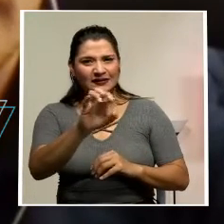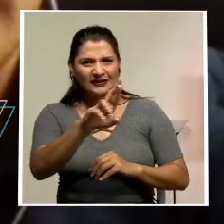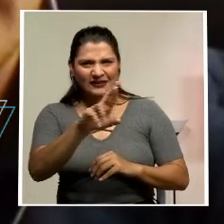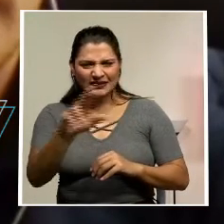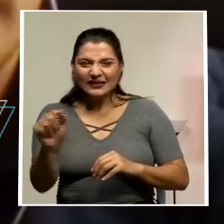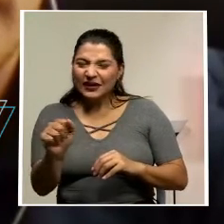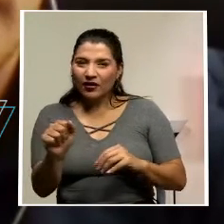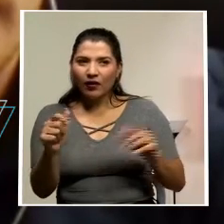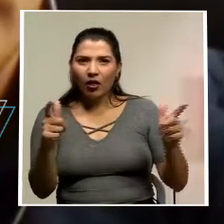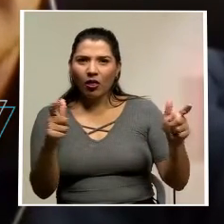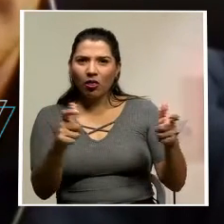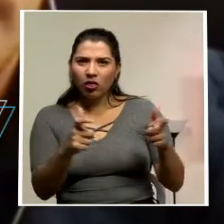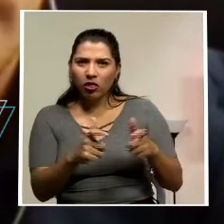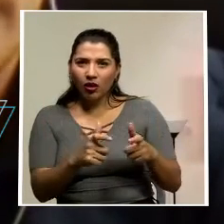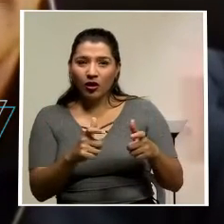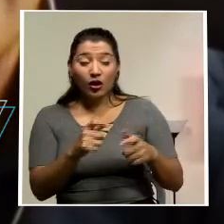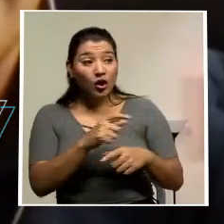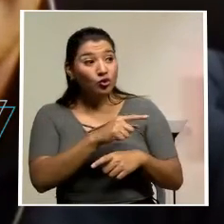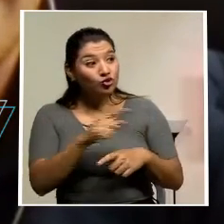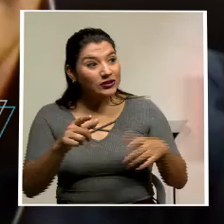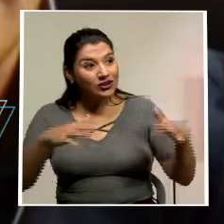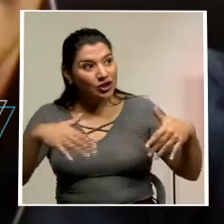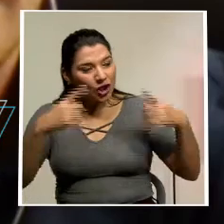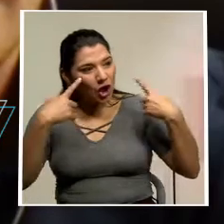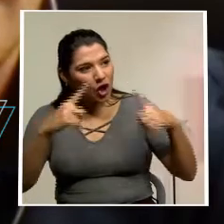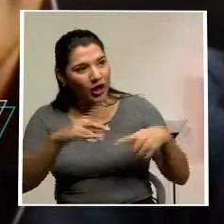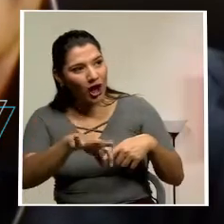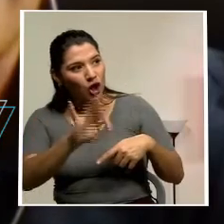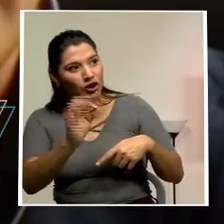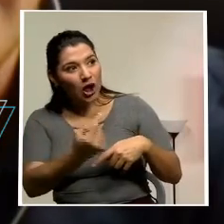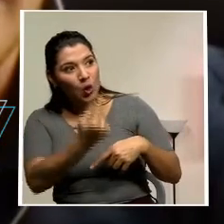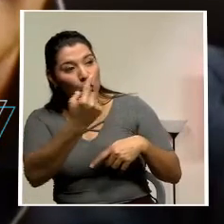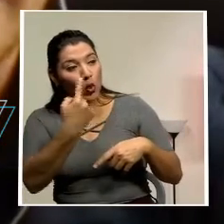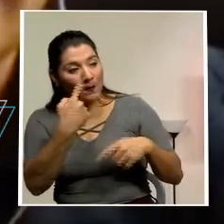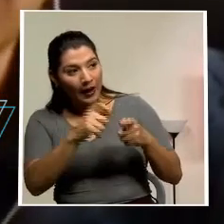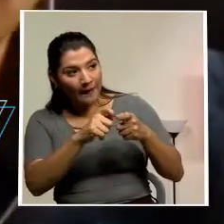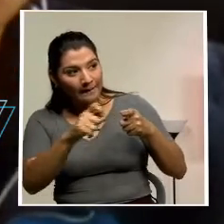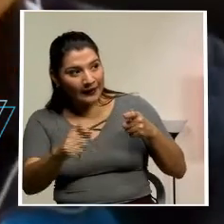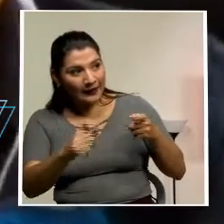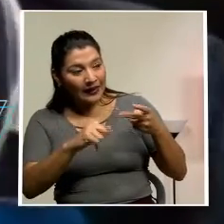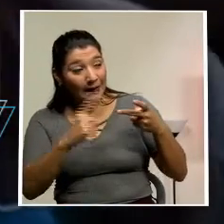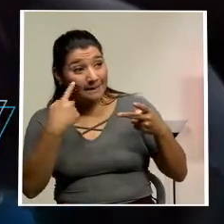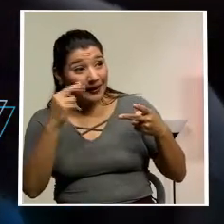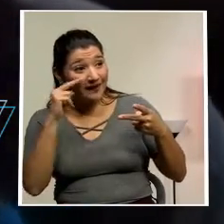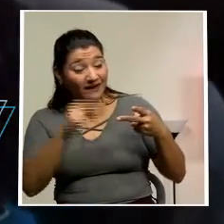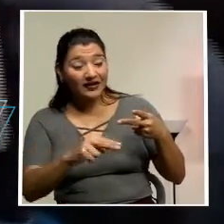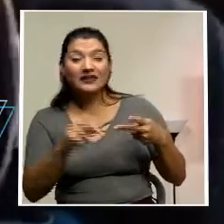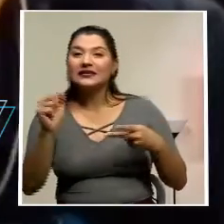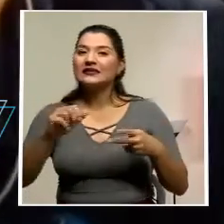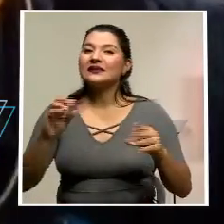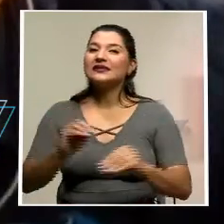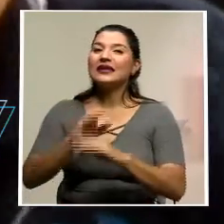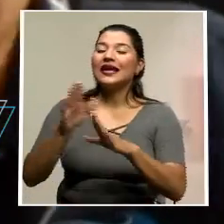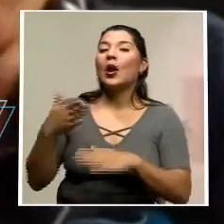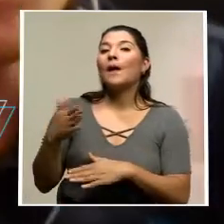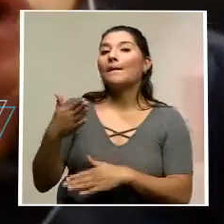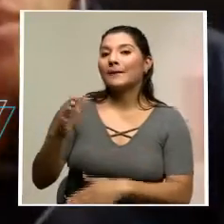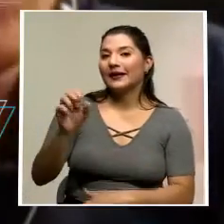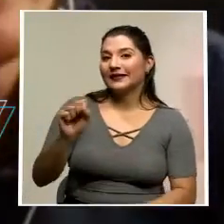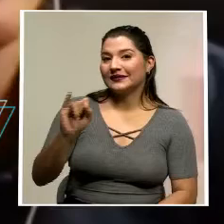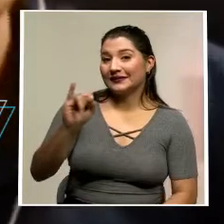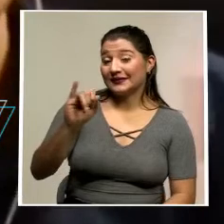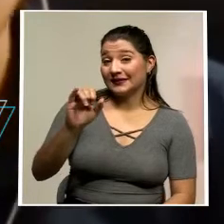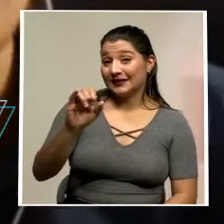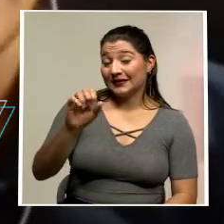no han logrado encontrar uno para verlo y medirlo? Sí, claro. Mira, los peces sierra como